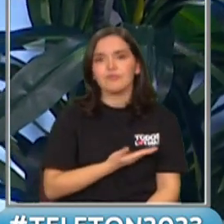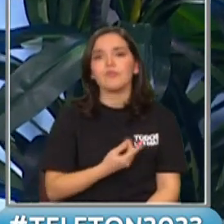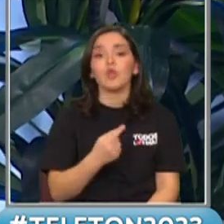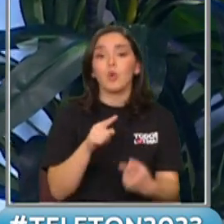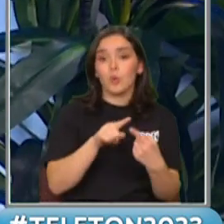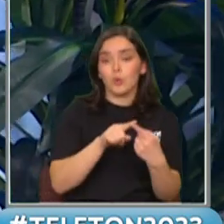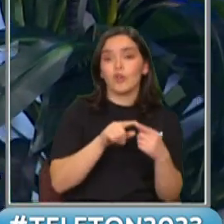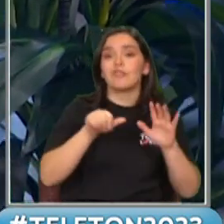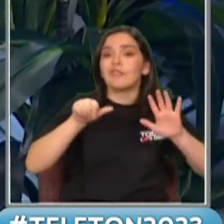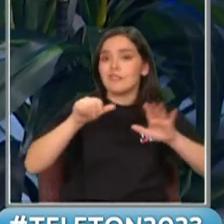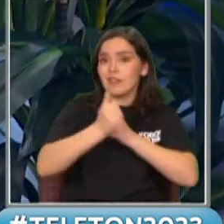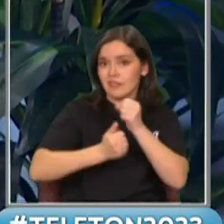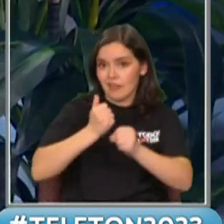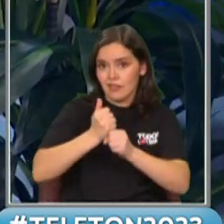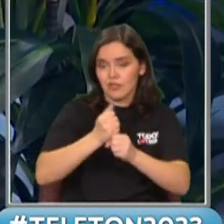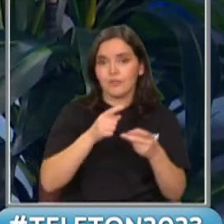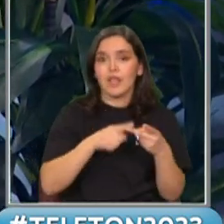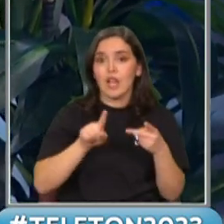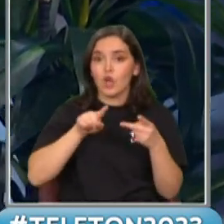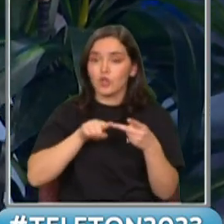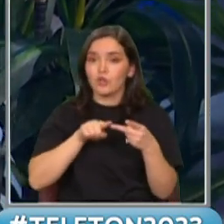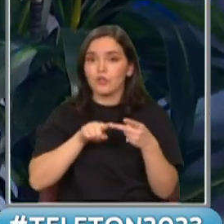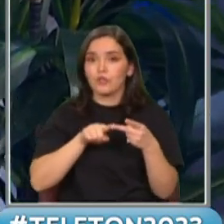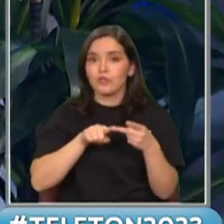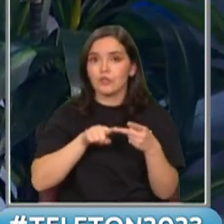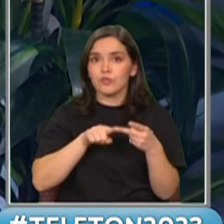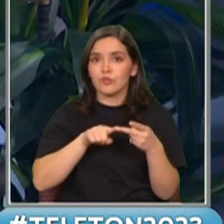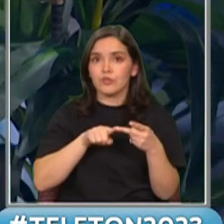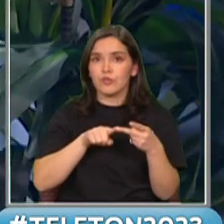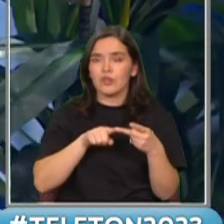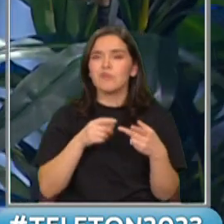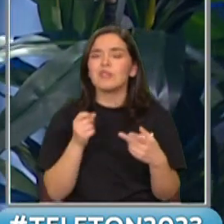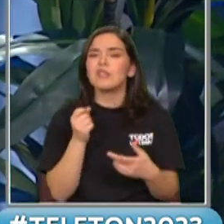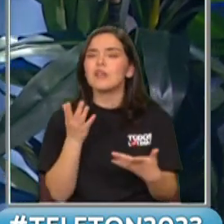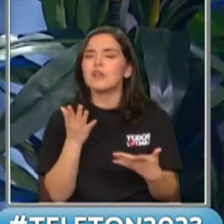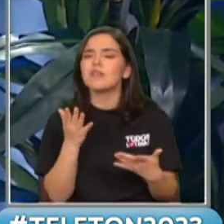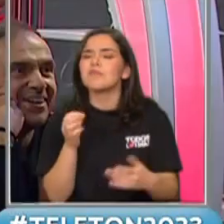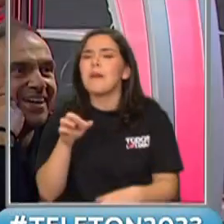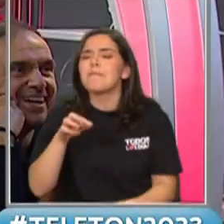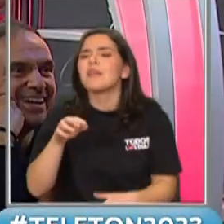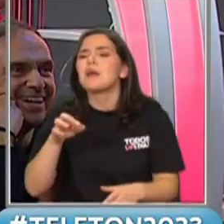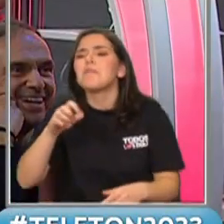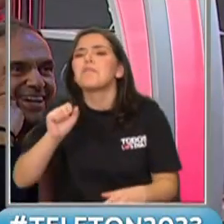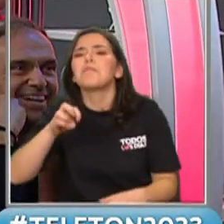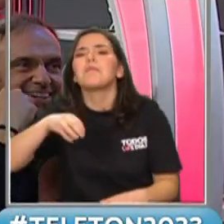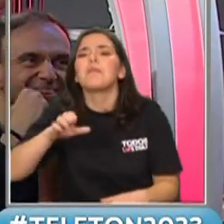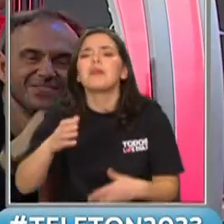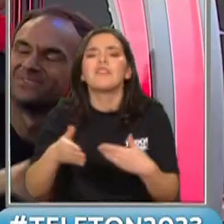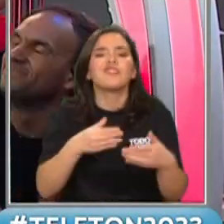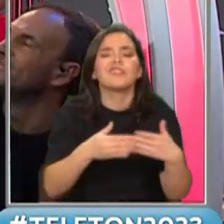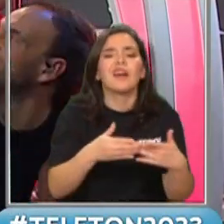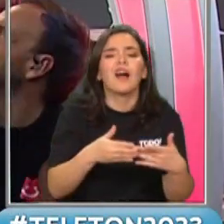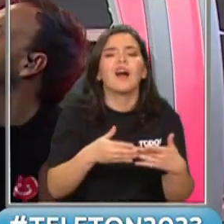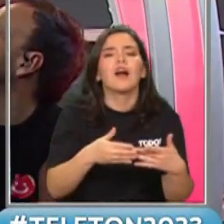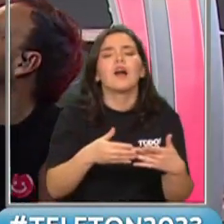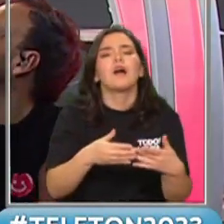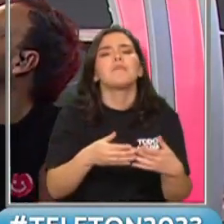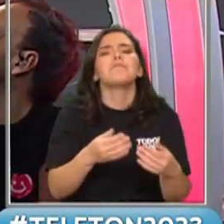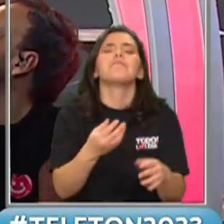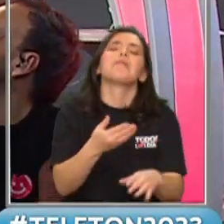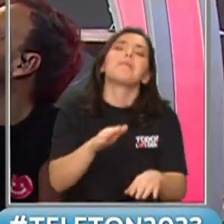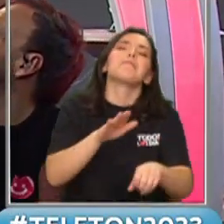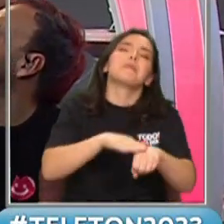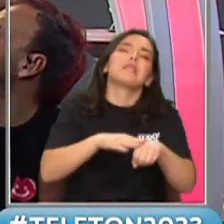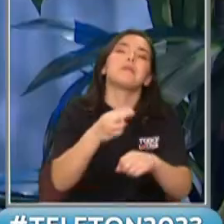de seis y tengo una de Pame disculpas por ahí Pame me podríais prestar tres dedos que